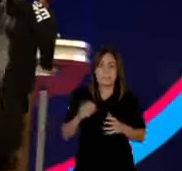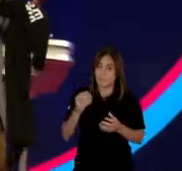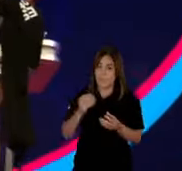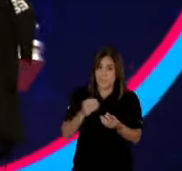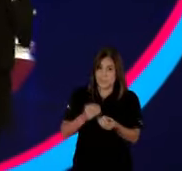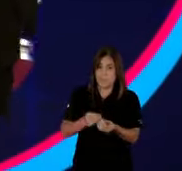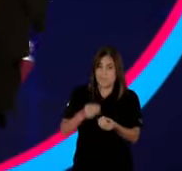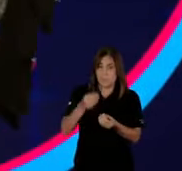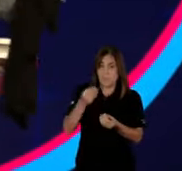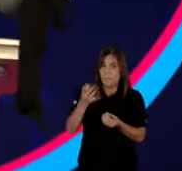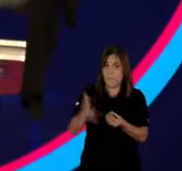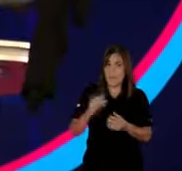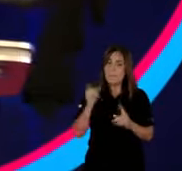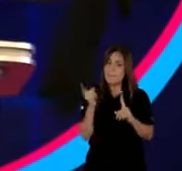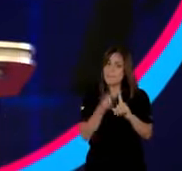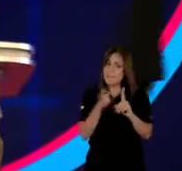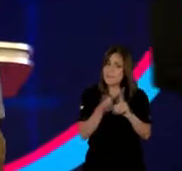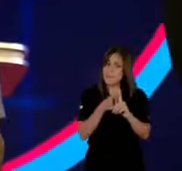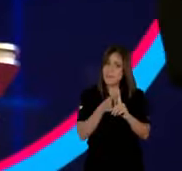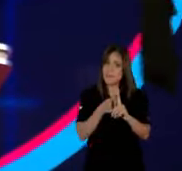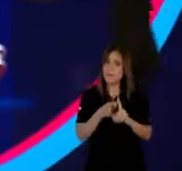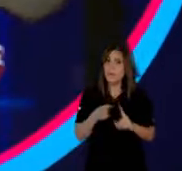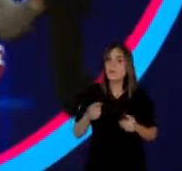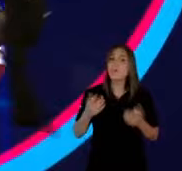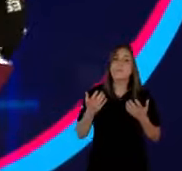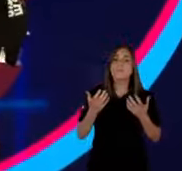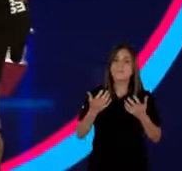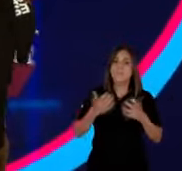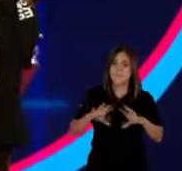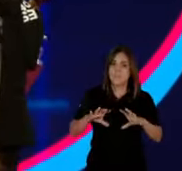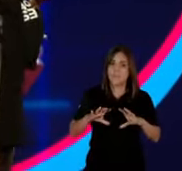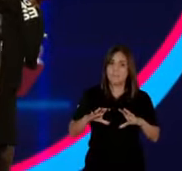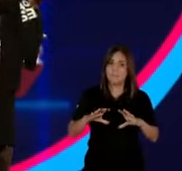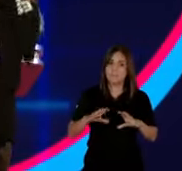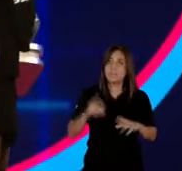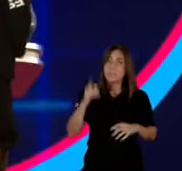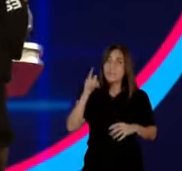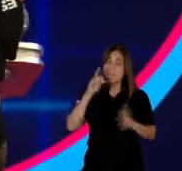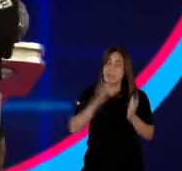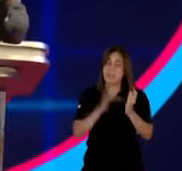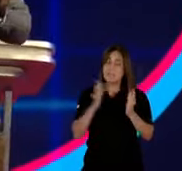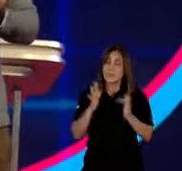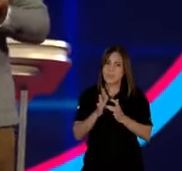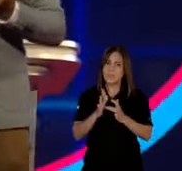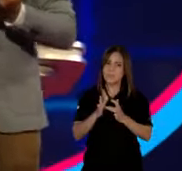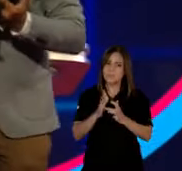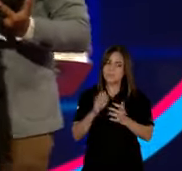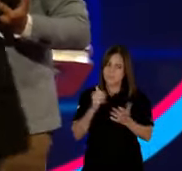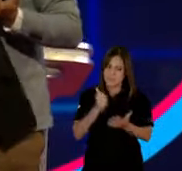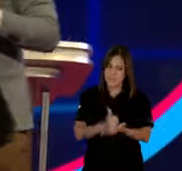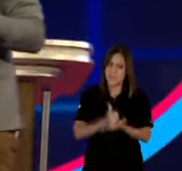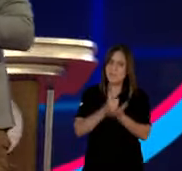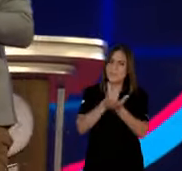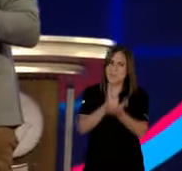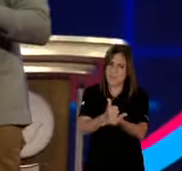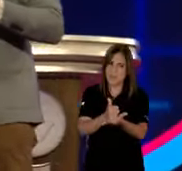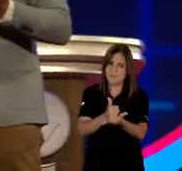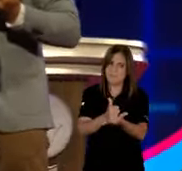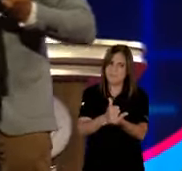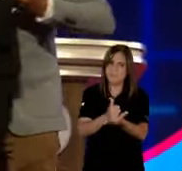Dios. ¿Cómo Jesús no va a querer que usted esté en su vecindario? Es mi tercera ocasión y